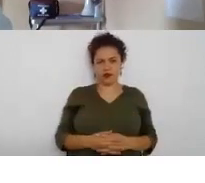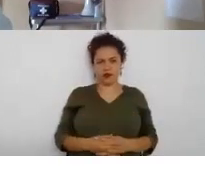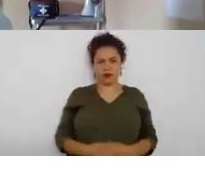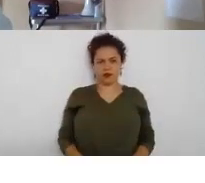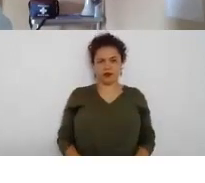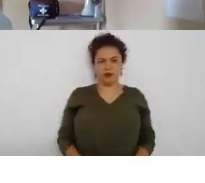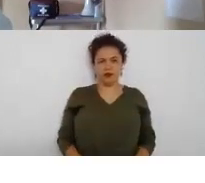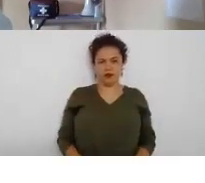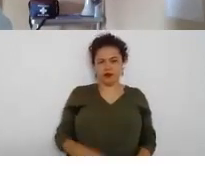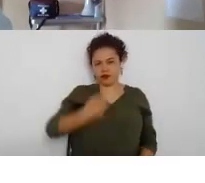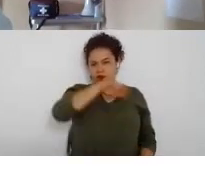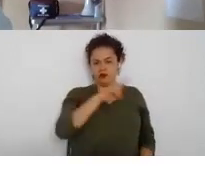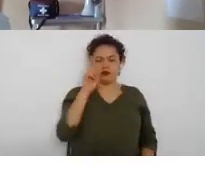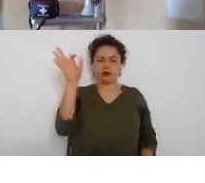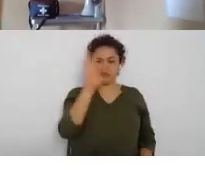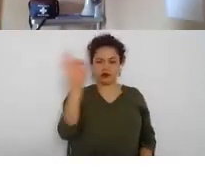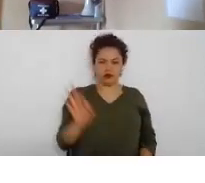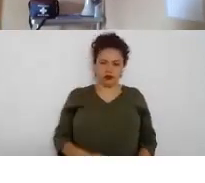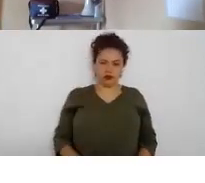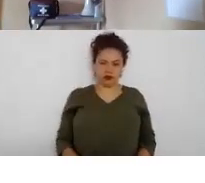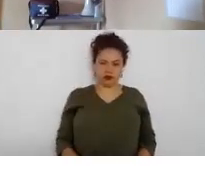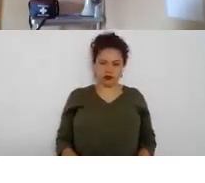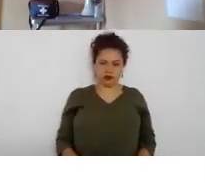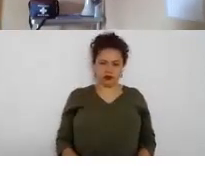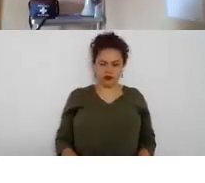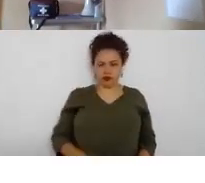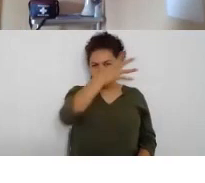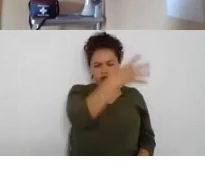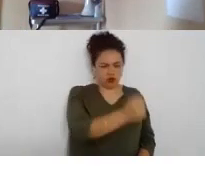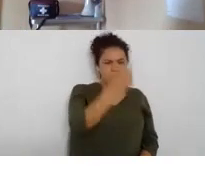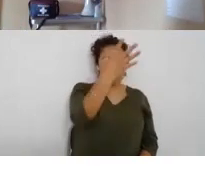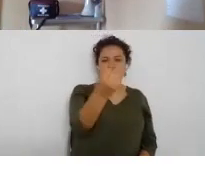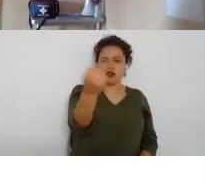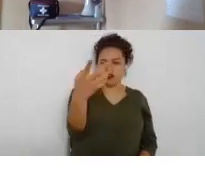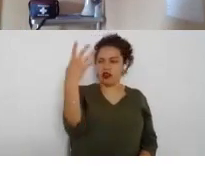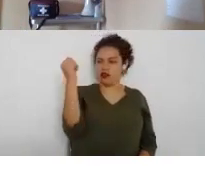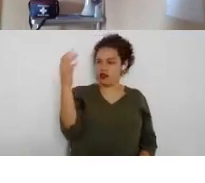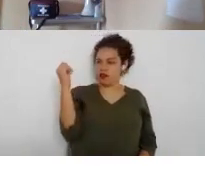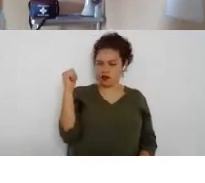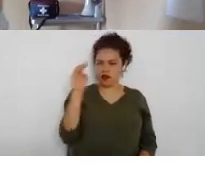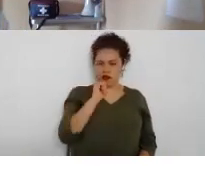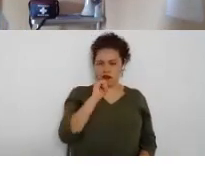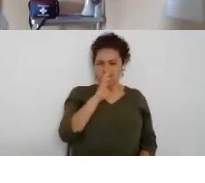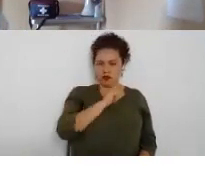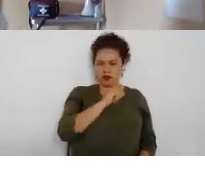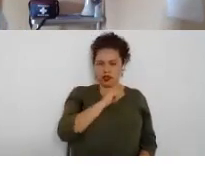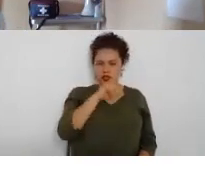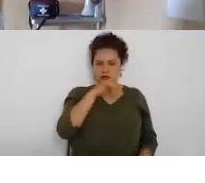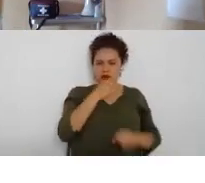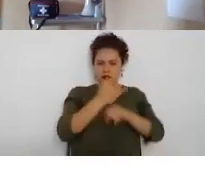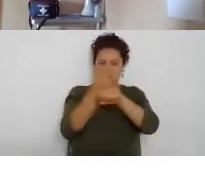si vemos aquí el porcentaje, son múltiplos de 9, ¿verdad? Pero al igual que pasa con el tronco,